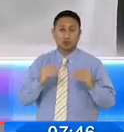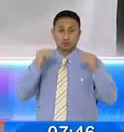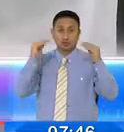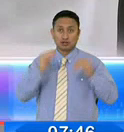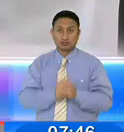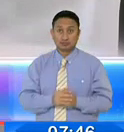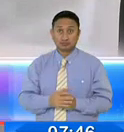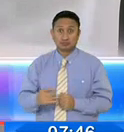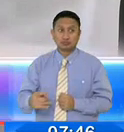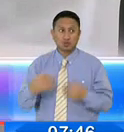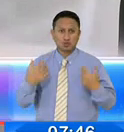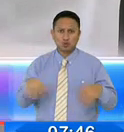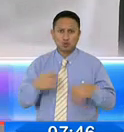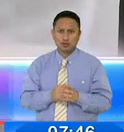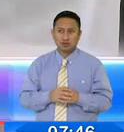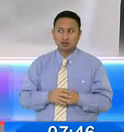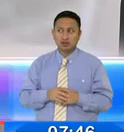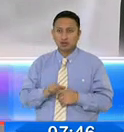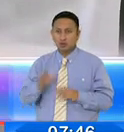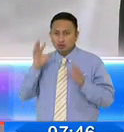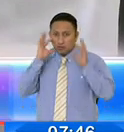felina con la que actuaron.